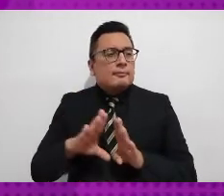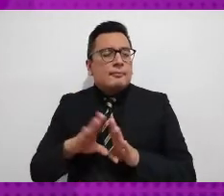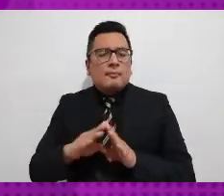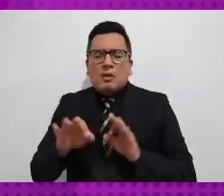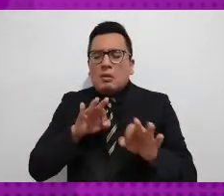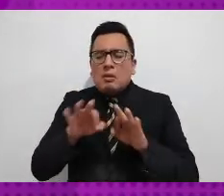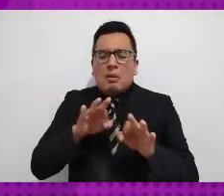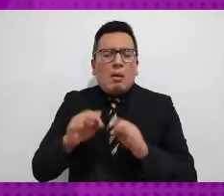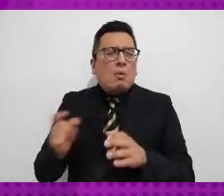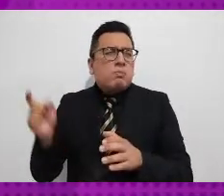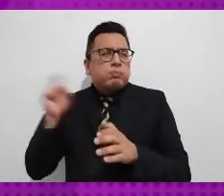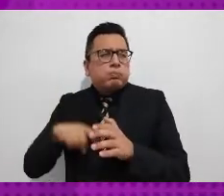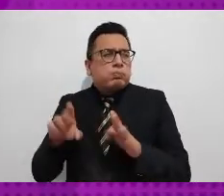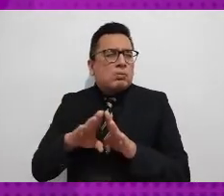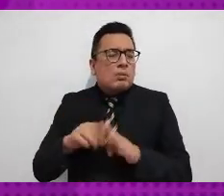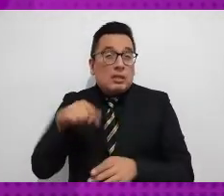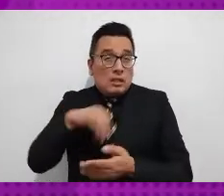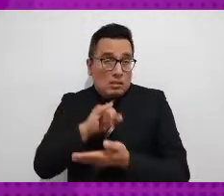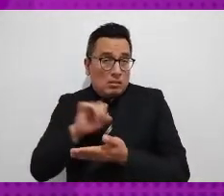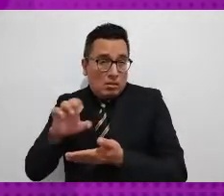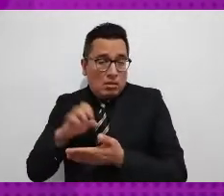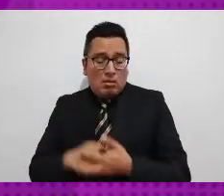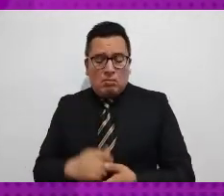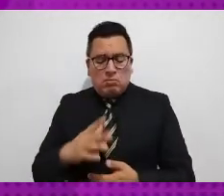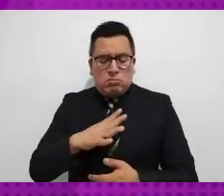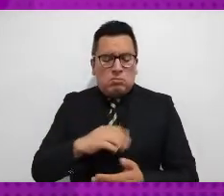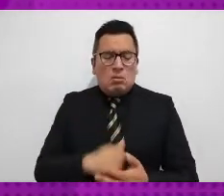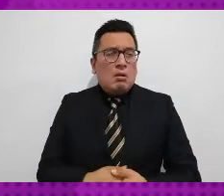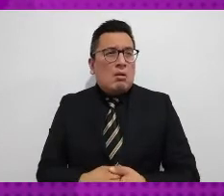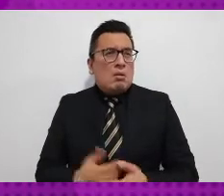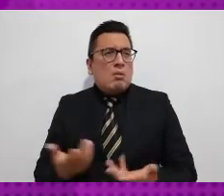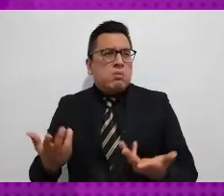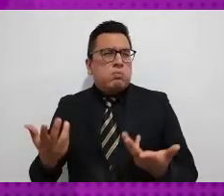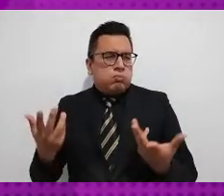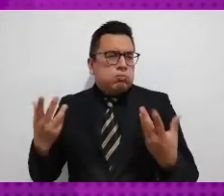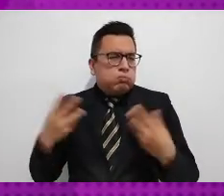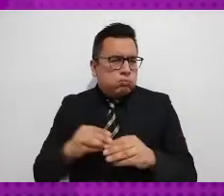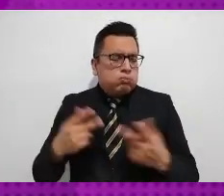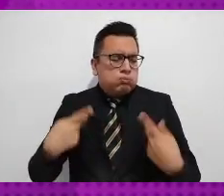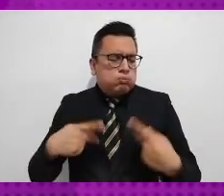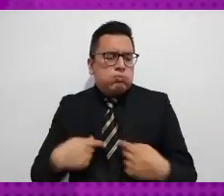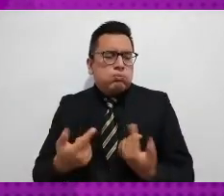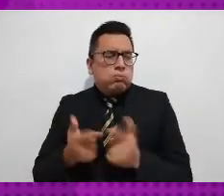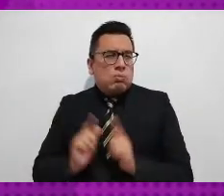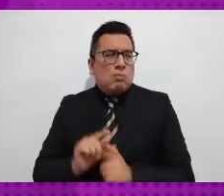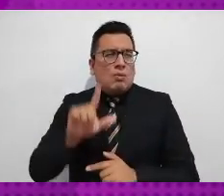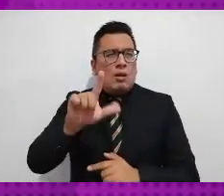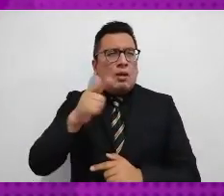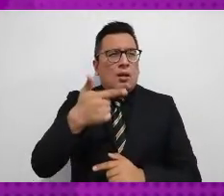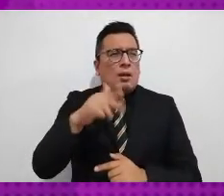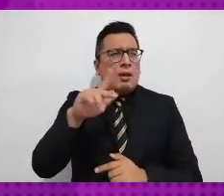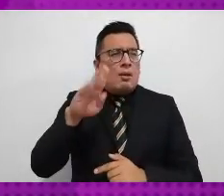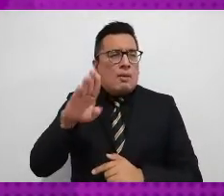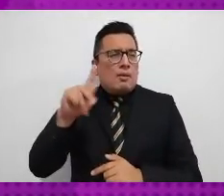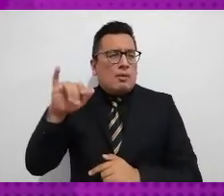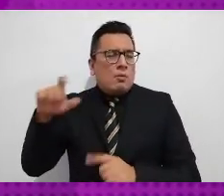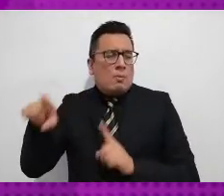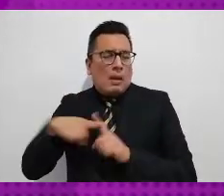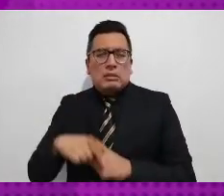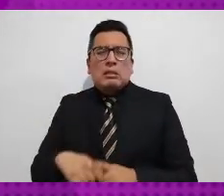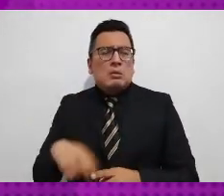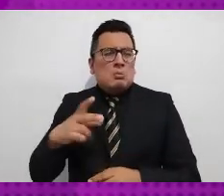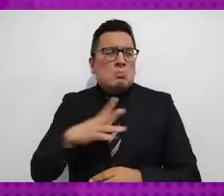Instituto Electoral de Coahuila es uno de los lugares donde hay más inclusión laboral de las personas de la diversidad. Es un instituto que ha sido